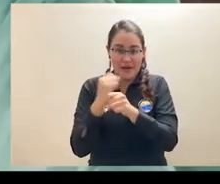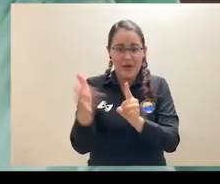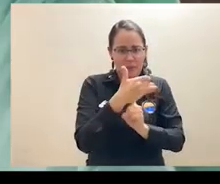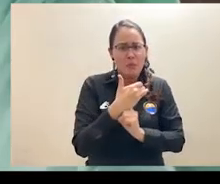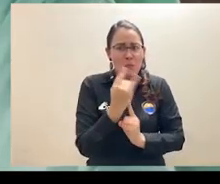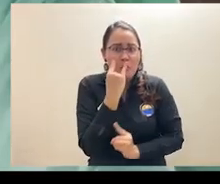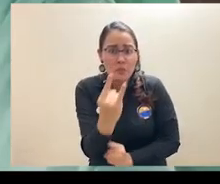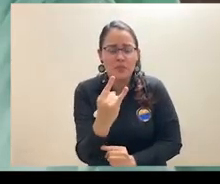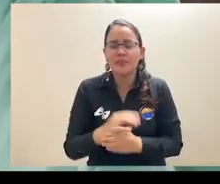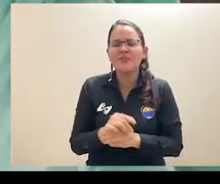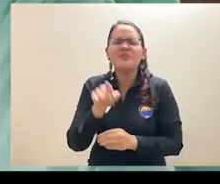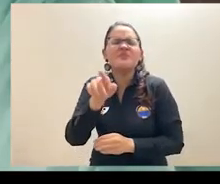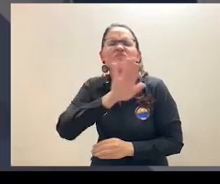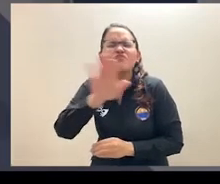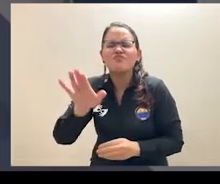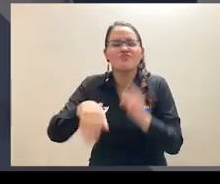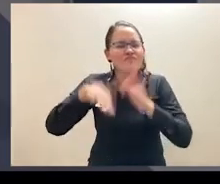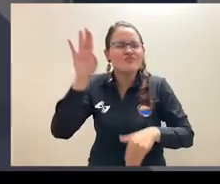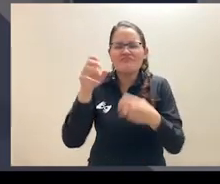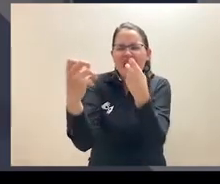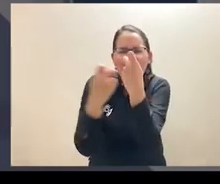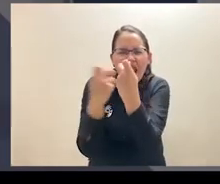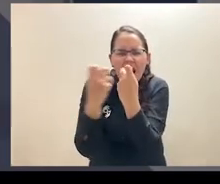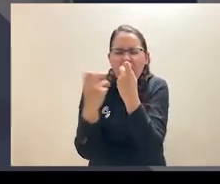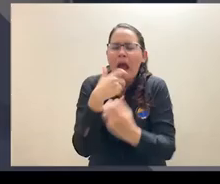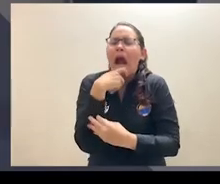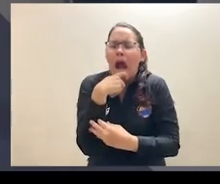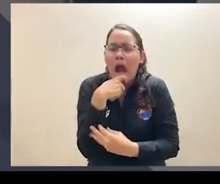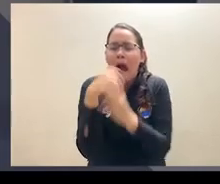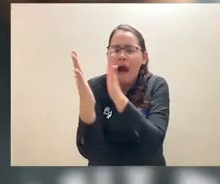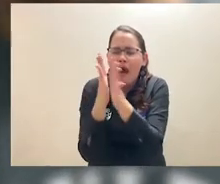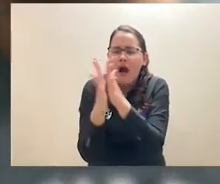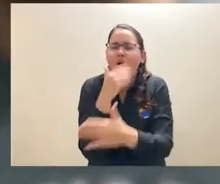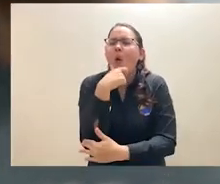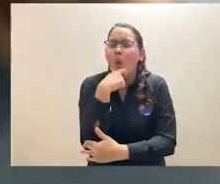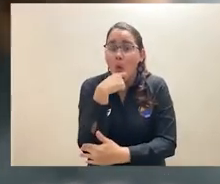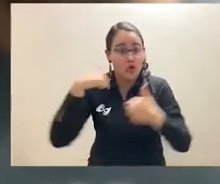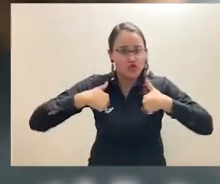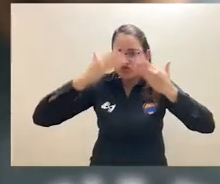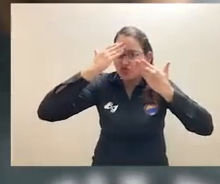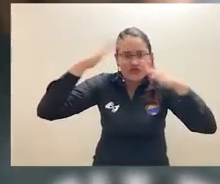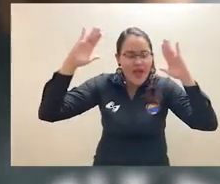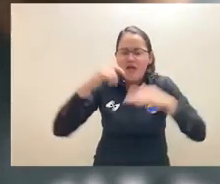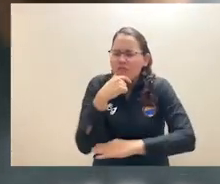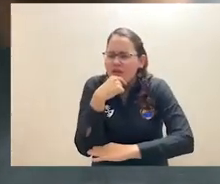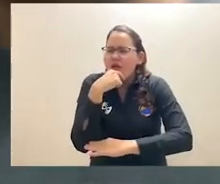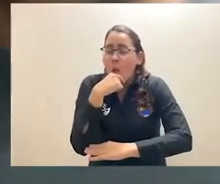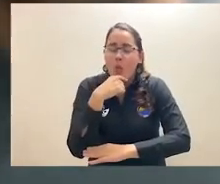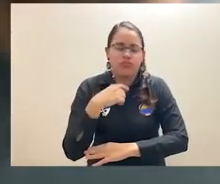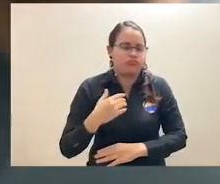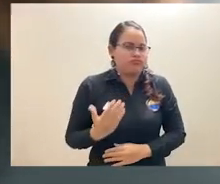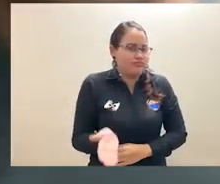Muy agradable tener este tipo de charlas donde te brindan muy buena información que probablemente no tenía completa y